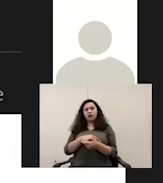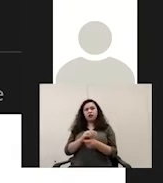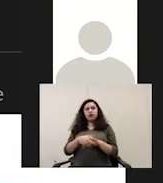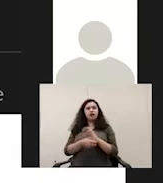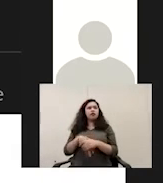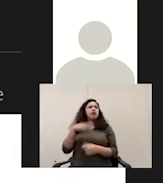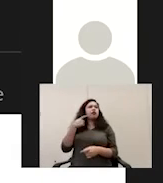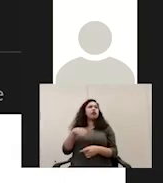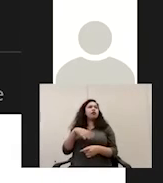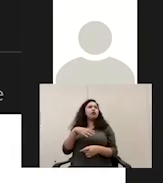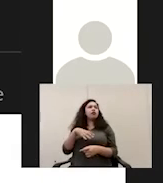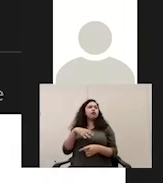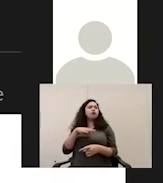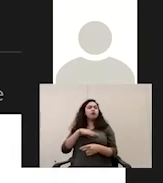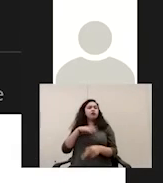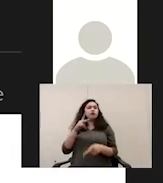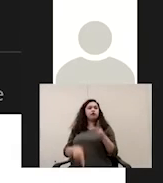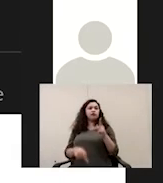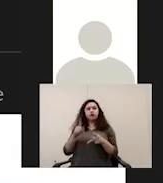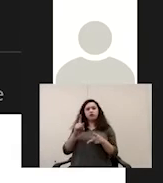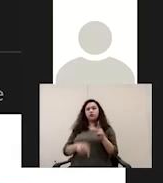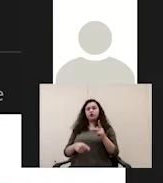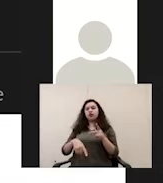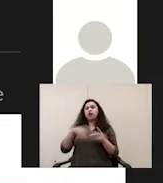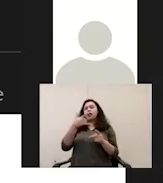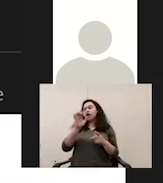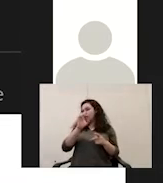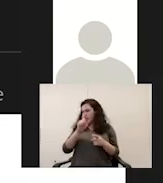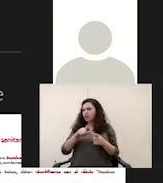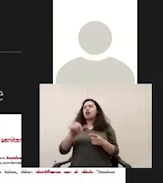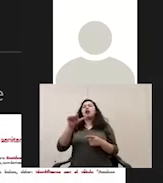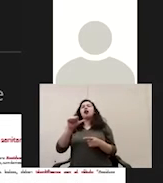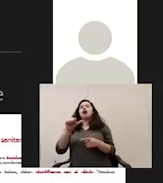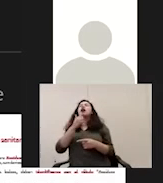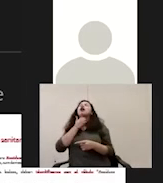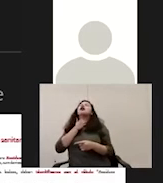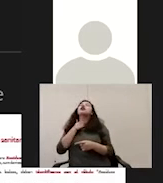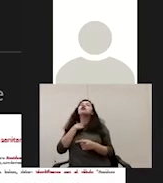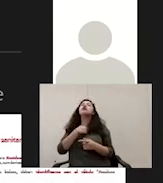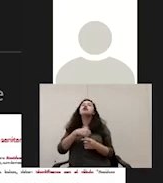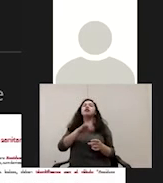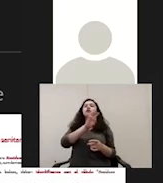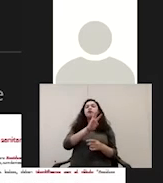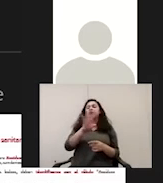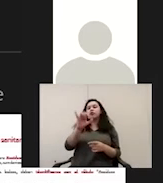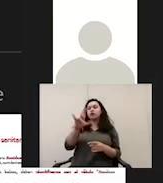gel. Están en nuestra página, están en la página de medidassanitarias.covid.